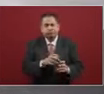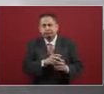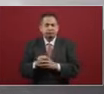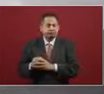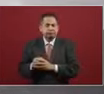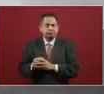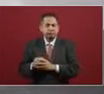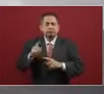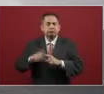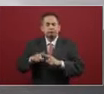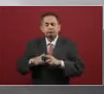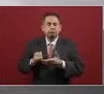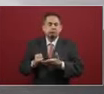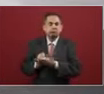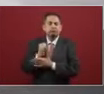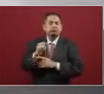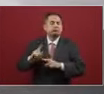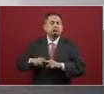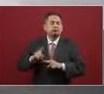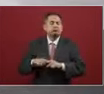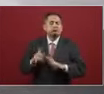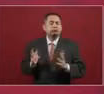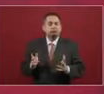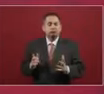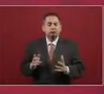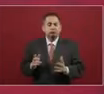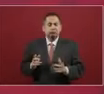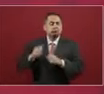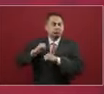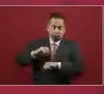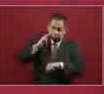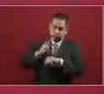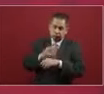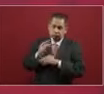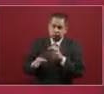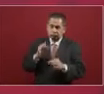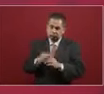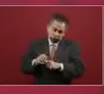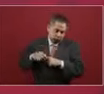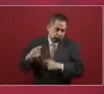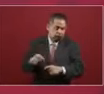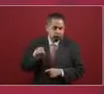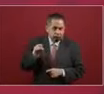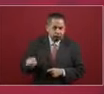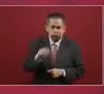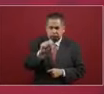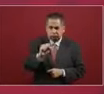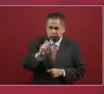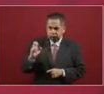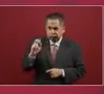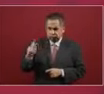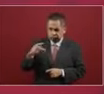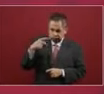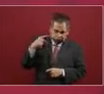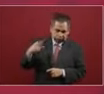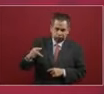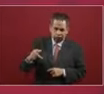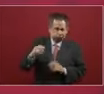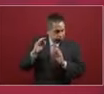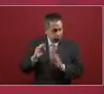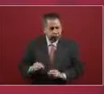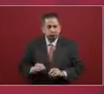lo va a decidir, como corresponde, la Secretaría de Educación Pública